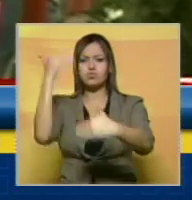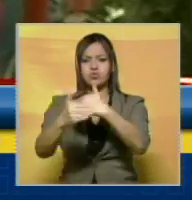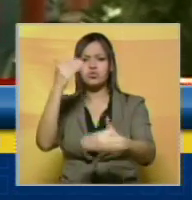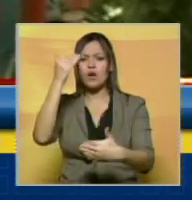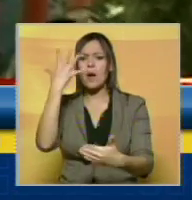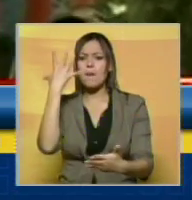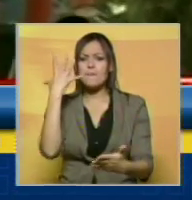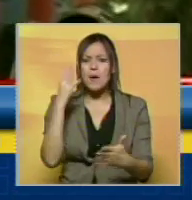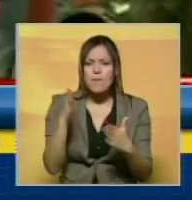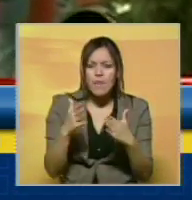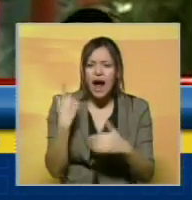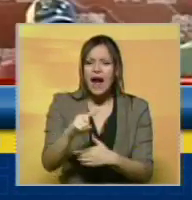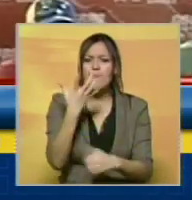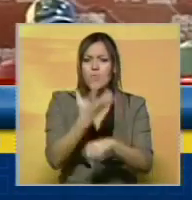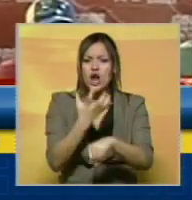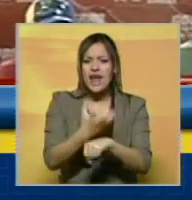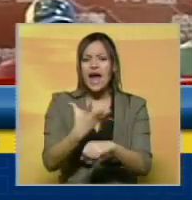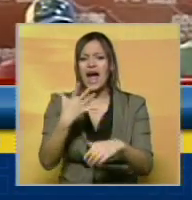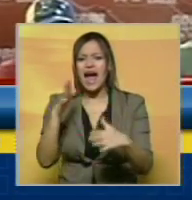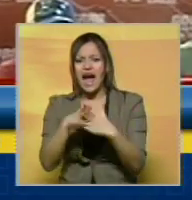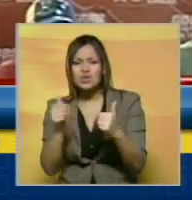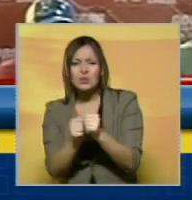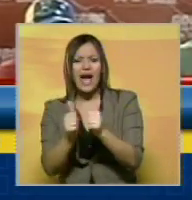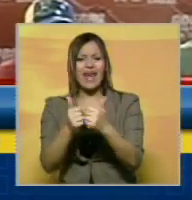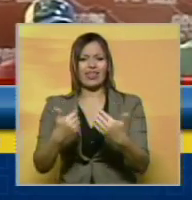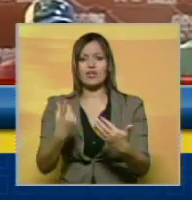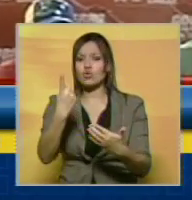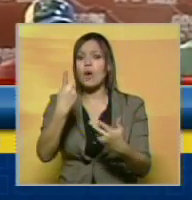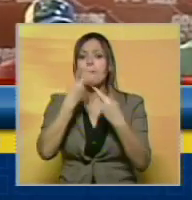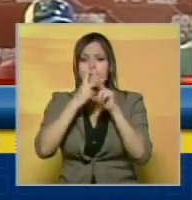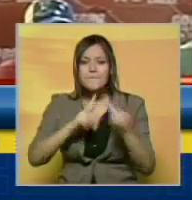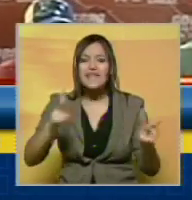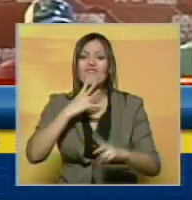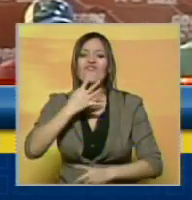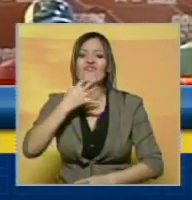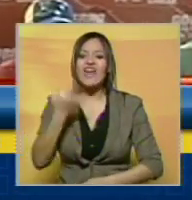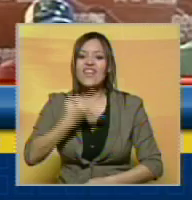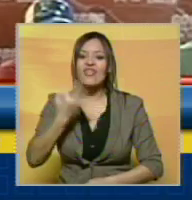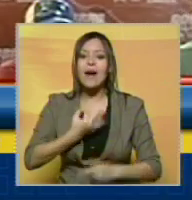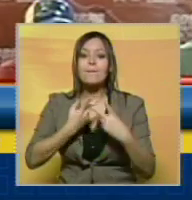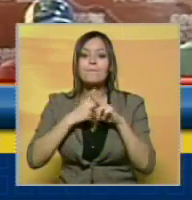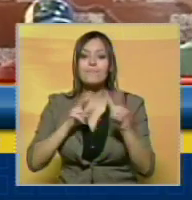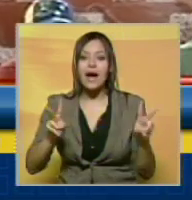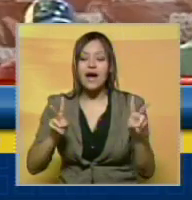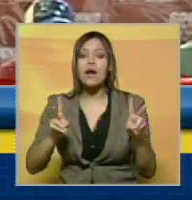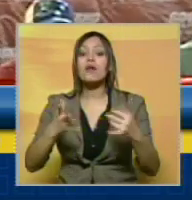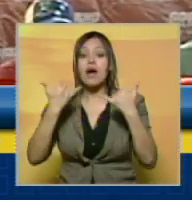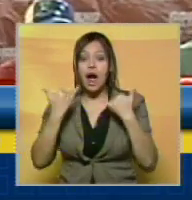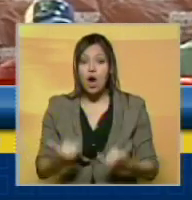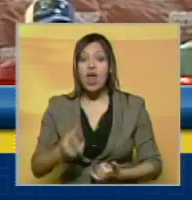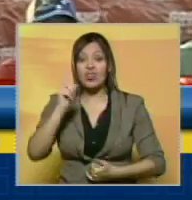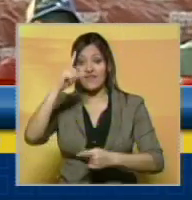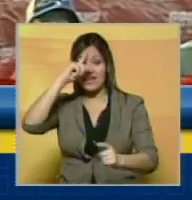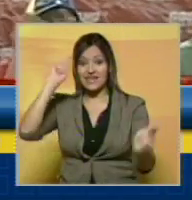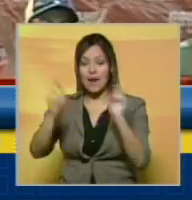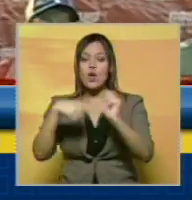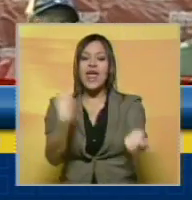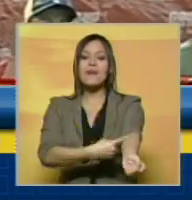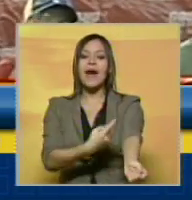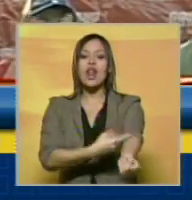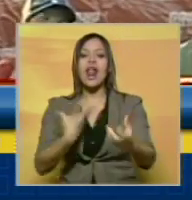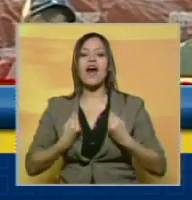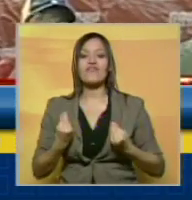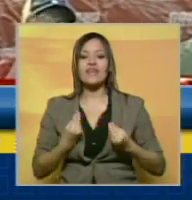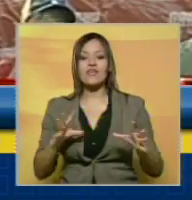Monagas, Anzoátegui, de aquí hasta Caicara, en una zona de paz, verdadera paz, donde nos convirtamos en hermanos de la vida,